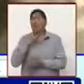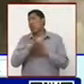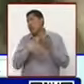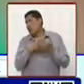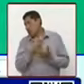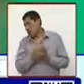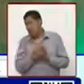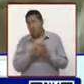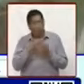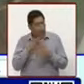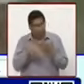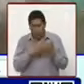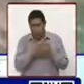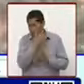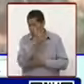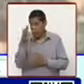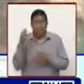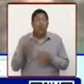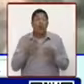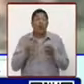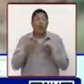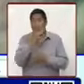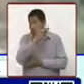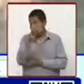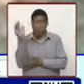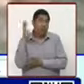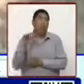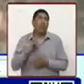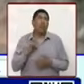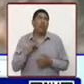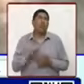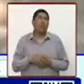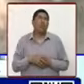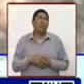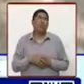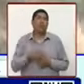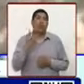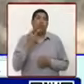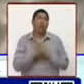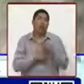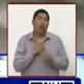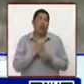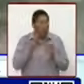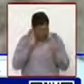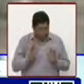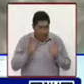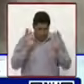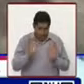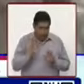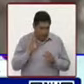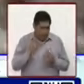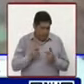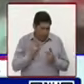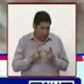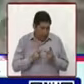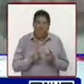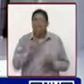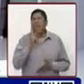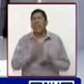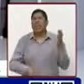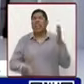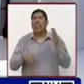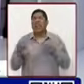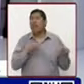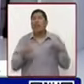de los recursos forestales están a cargo de la Dirección Forestal. Sí. Yo ya voy al segundo año. Perfecto. A ver, ¿qué van a